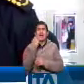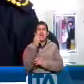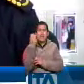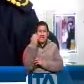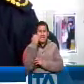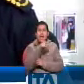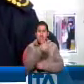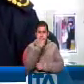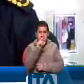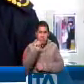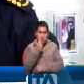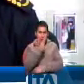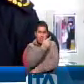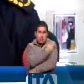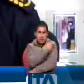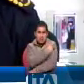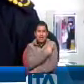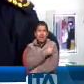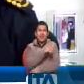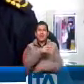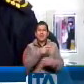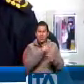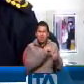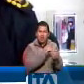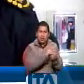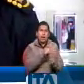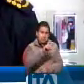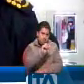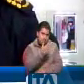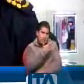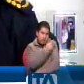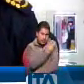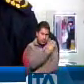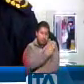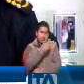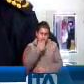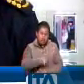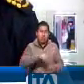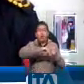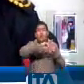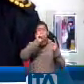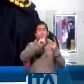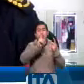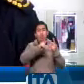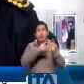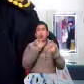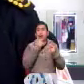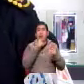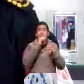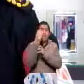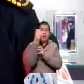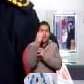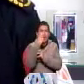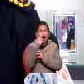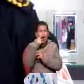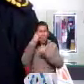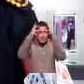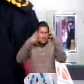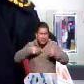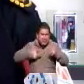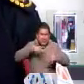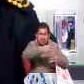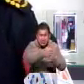emergencias prehospitalarias, es decir, el grupo de paramédicos. Después tendrán que intervenirse al personal de rescatistas y finalmente al